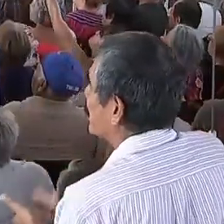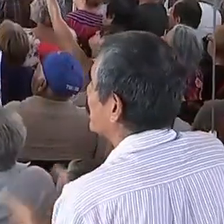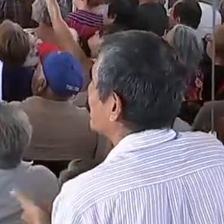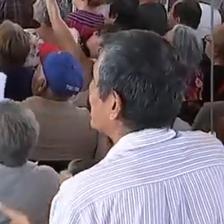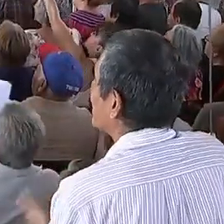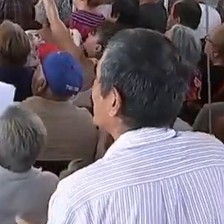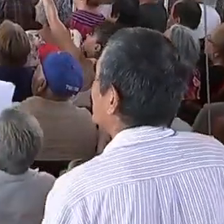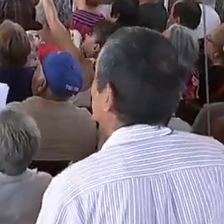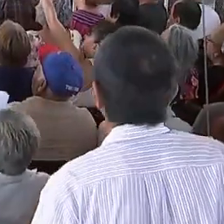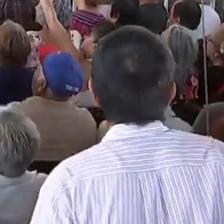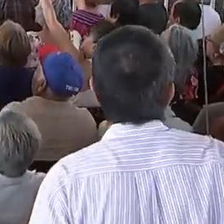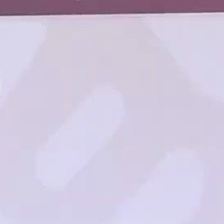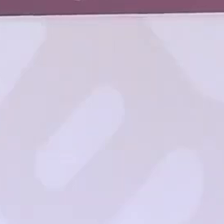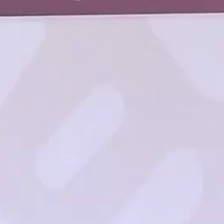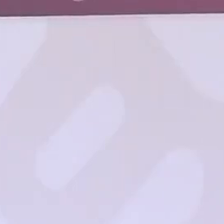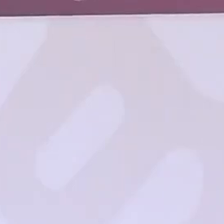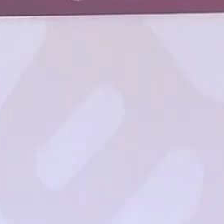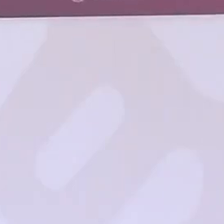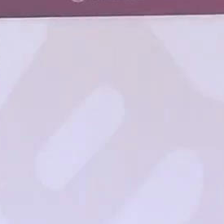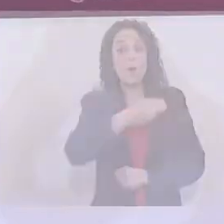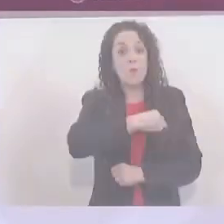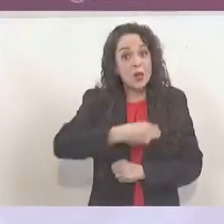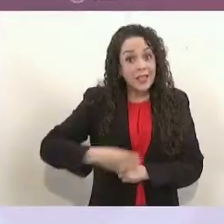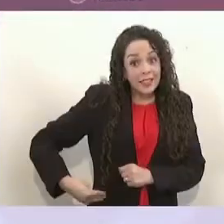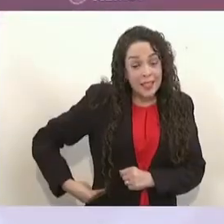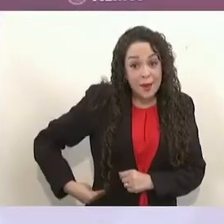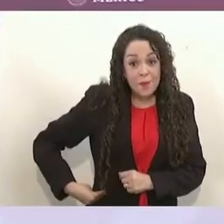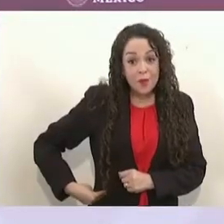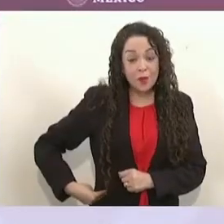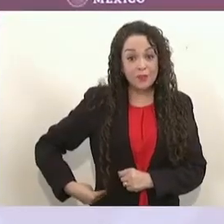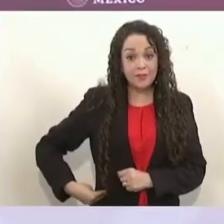de los pueblos, municipios